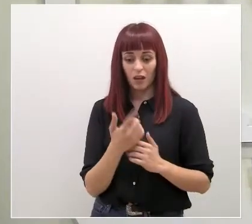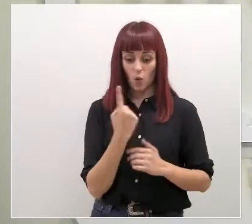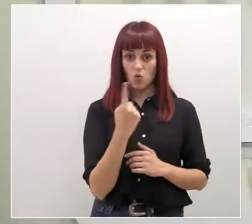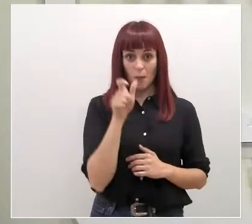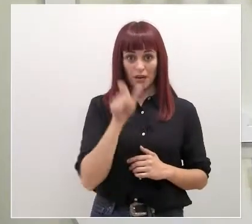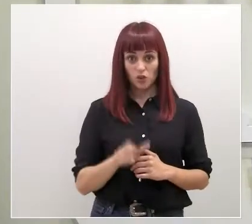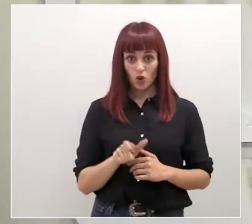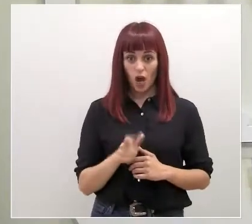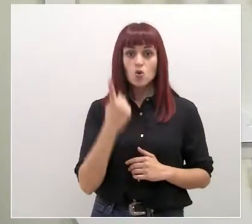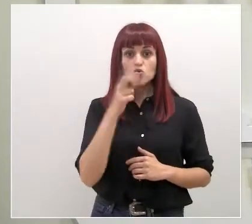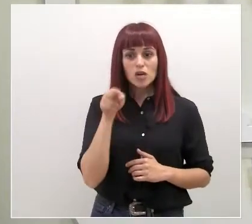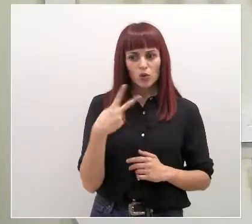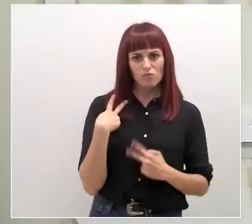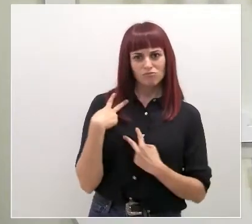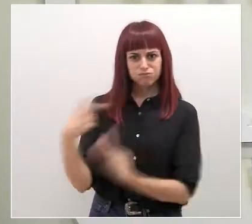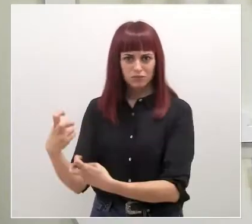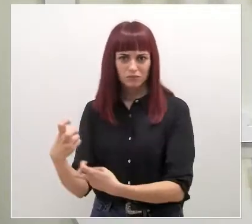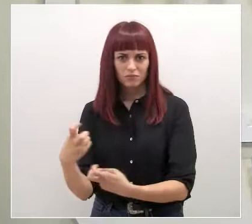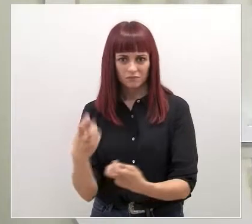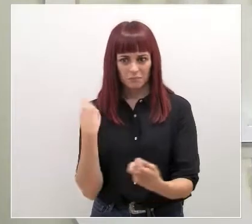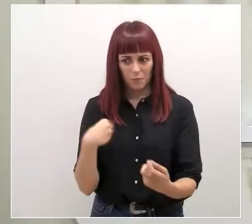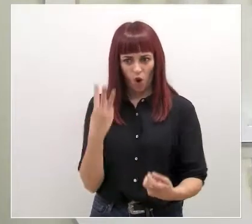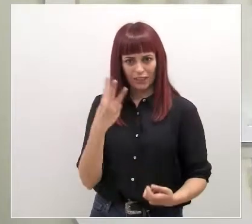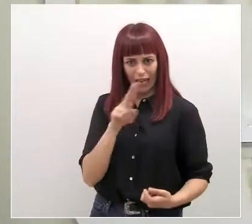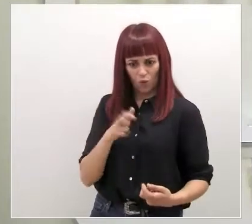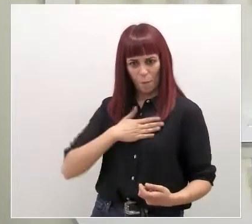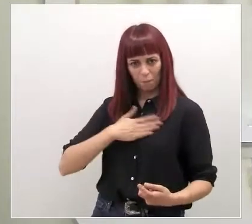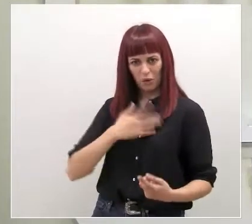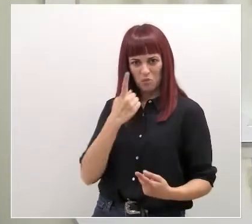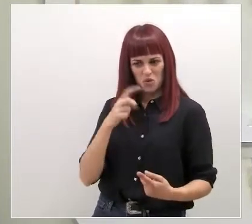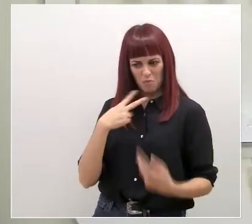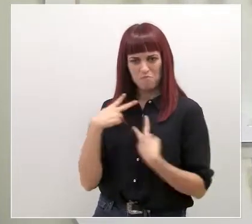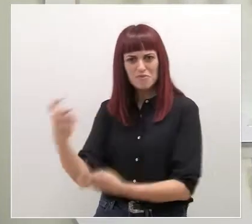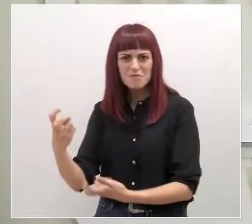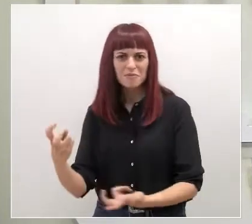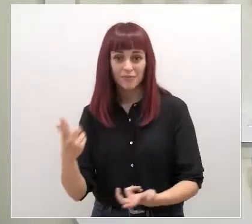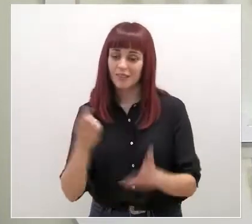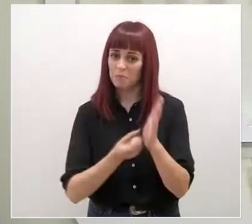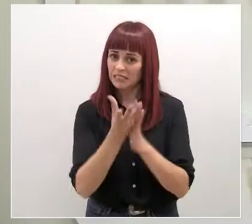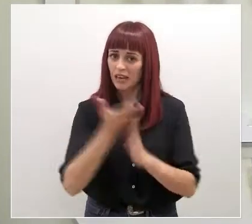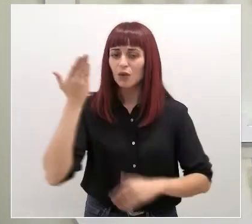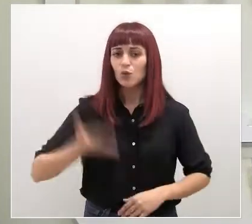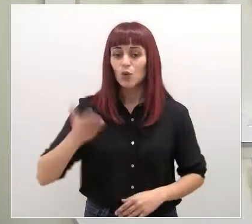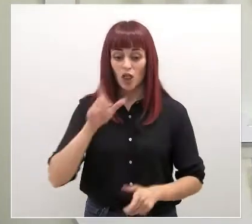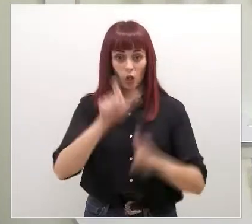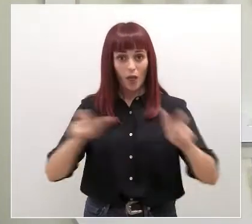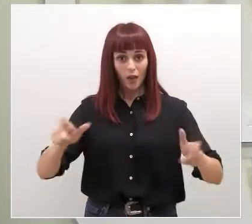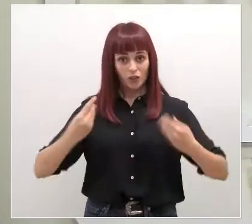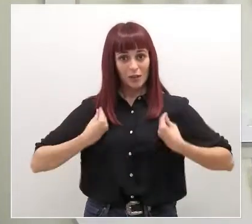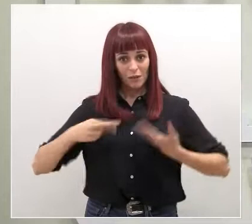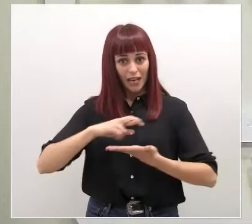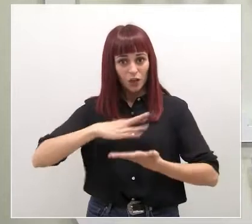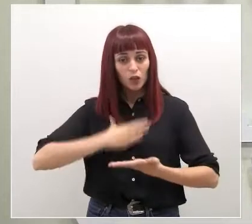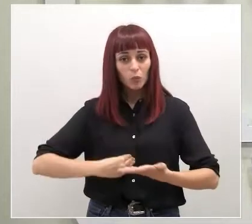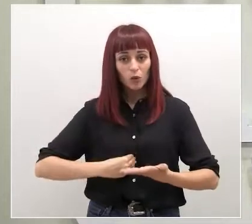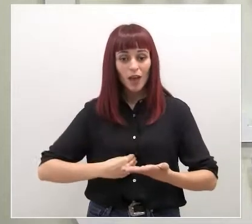cada 3 euros que nos corresponderían. Este mensaje es muy importante. Los ciudadanos de la región de Murcia van